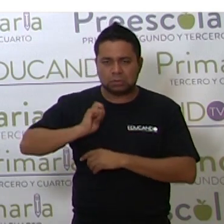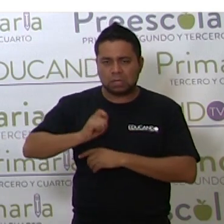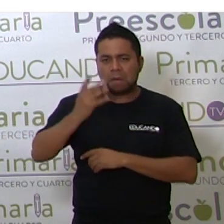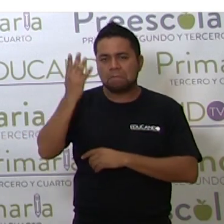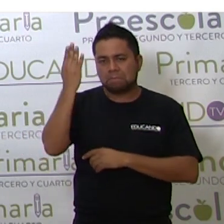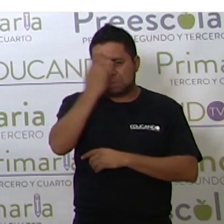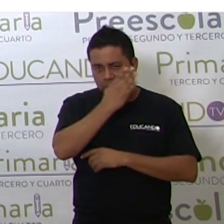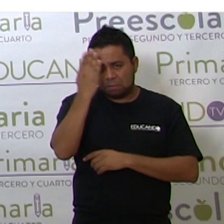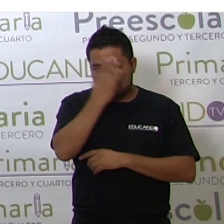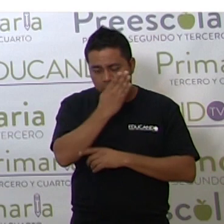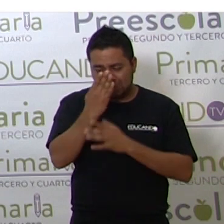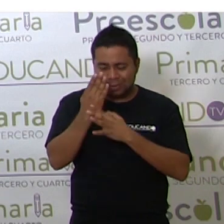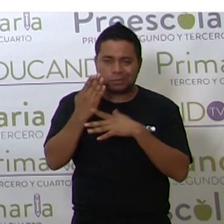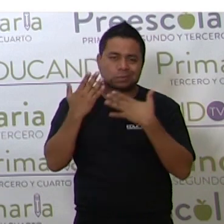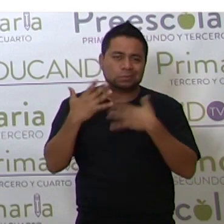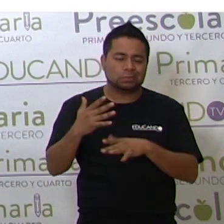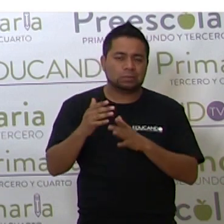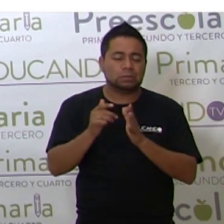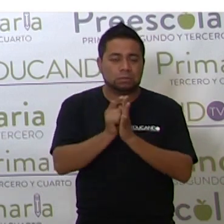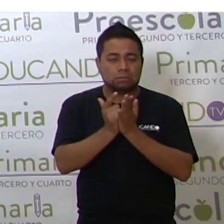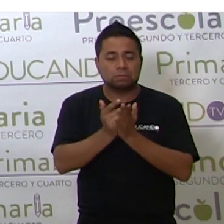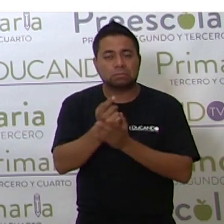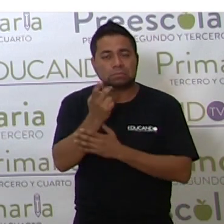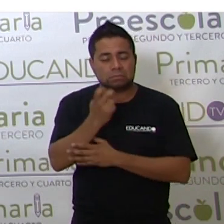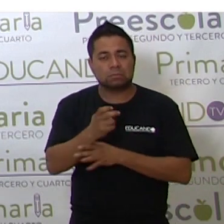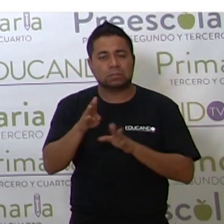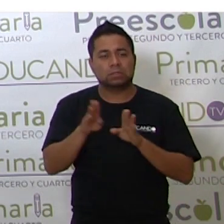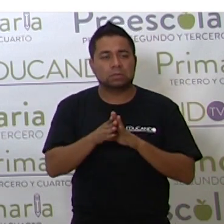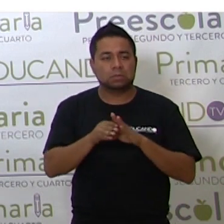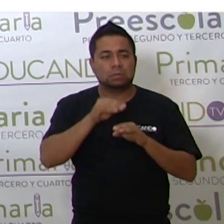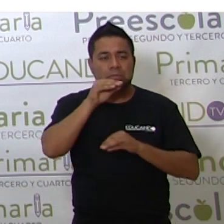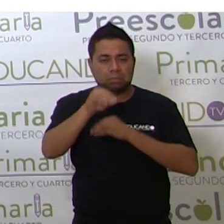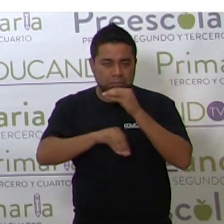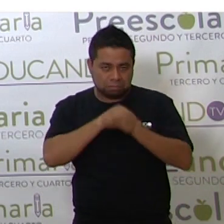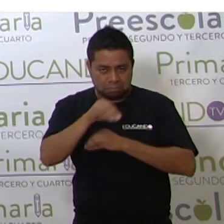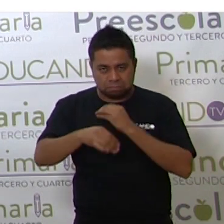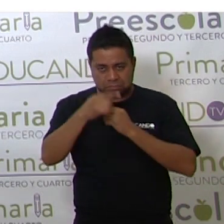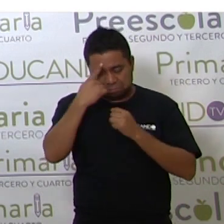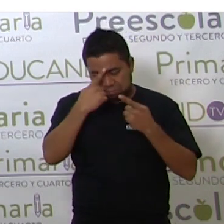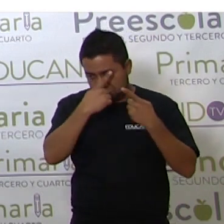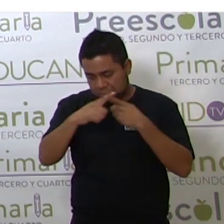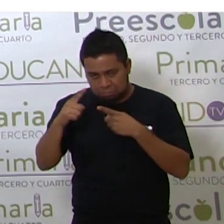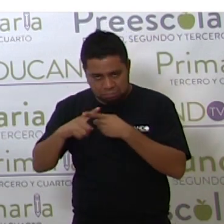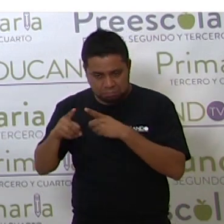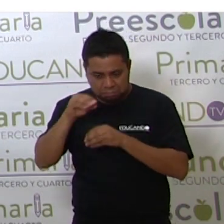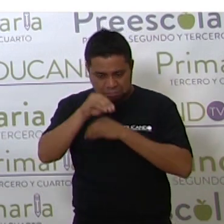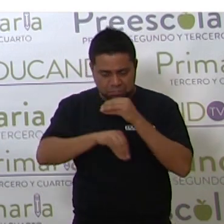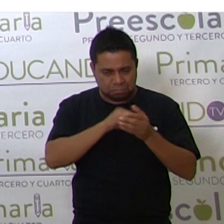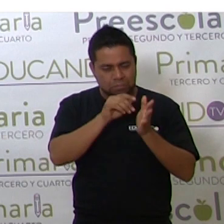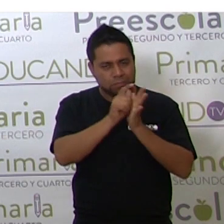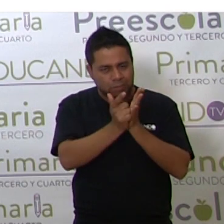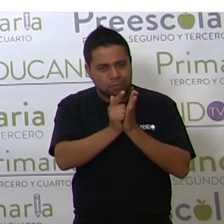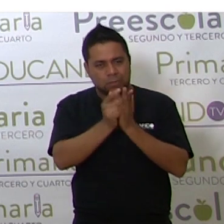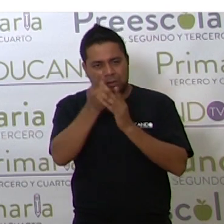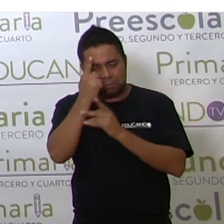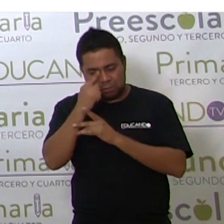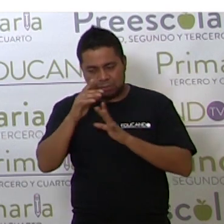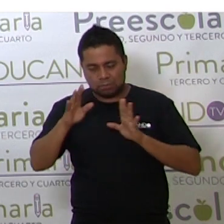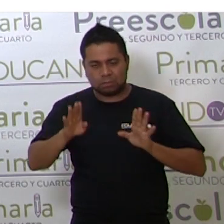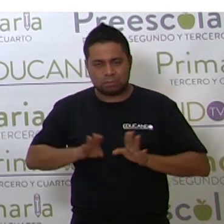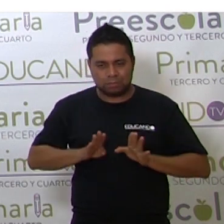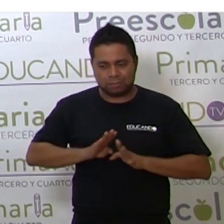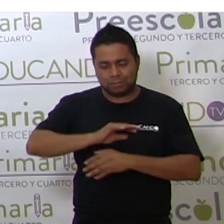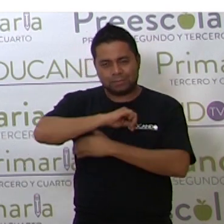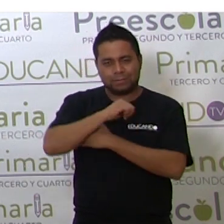y aquí este libro es el que se empieza a construir y diferentes textos para poder tener más elementos